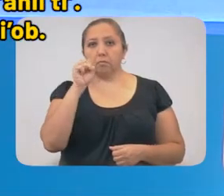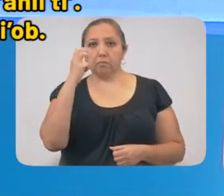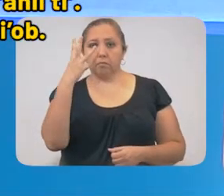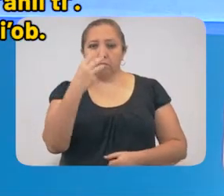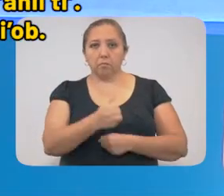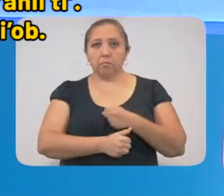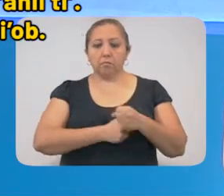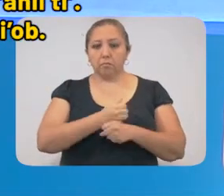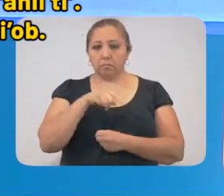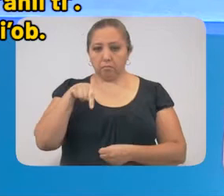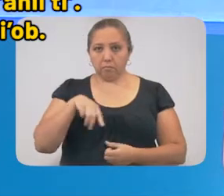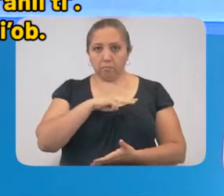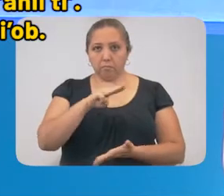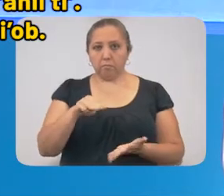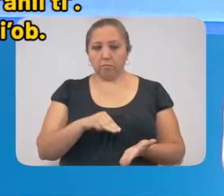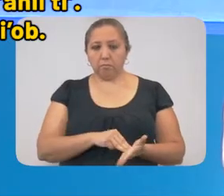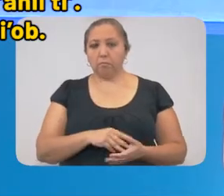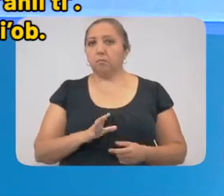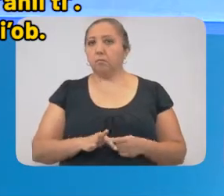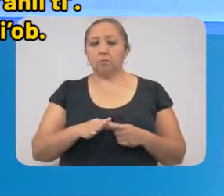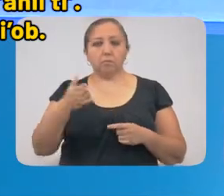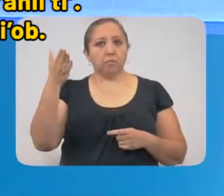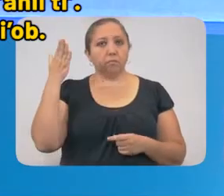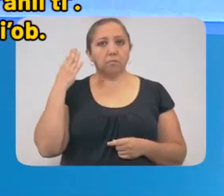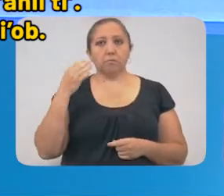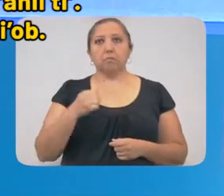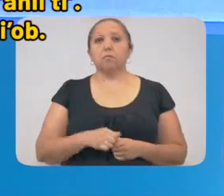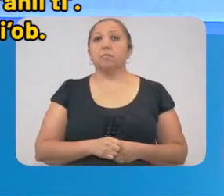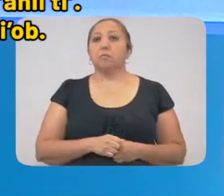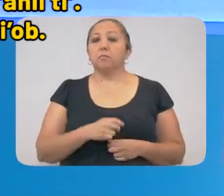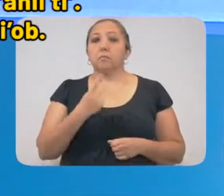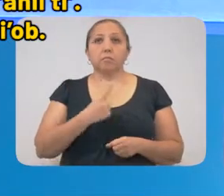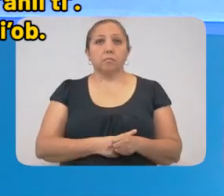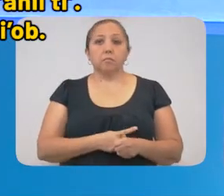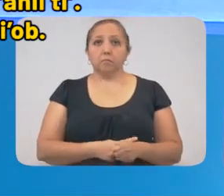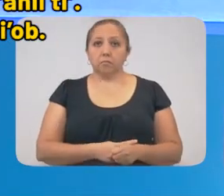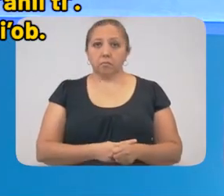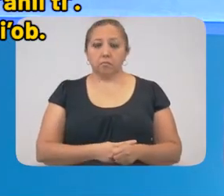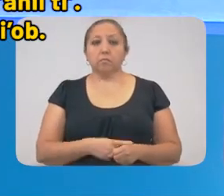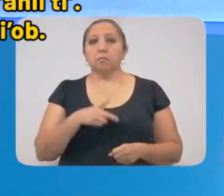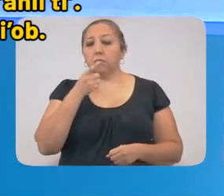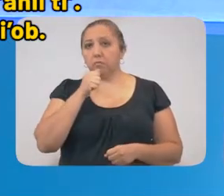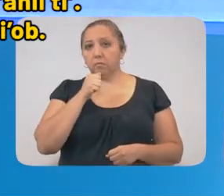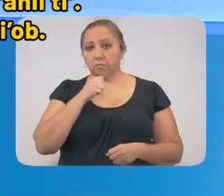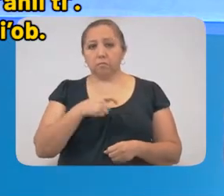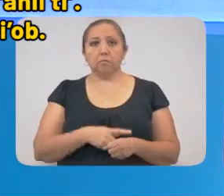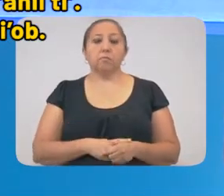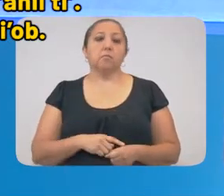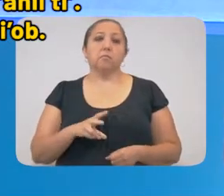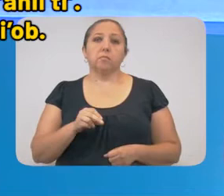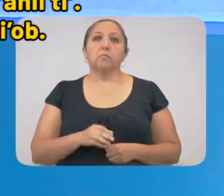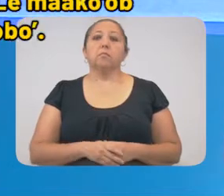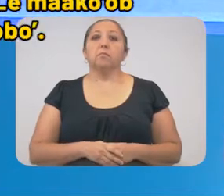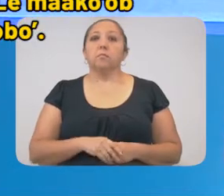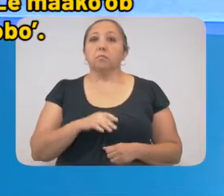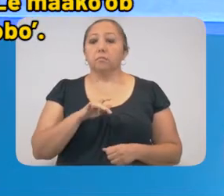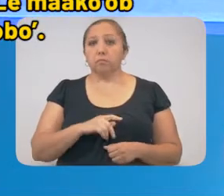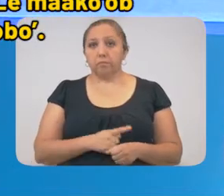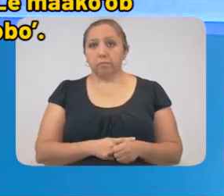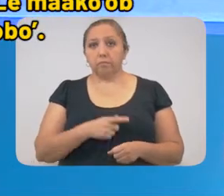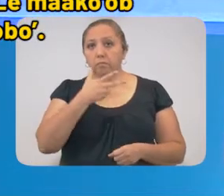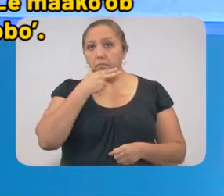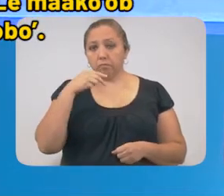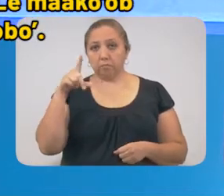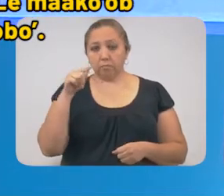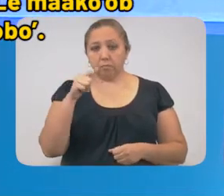63 años de Mérida, no presentaba antecedentes de enfermedades, sus contactos se reportan asintomáticos. Un hombre